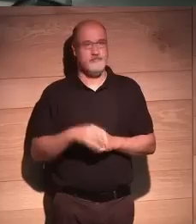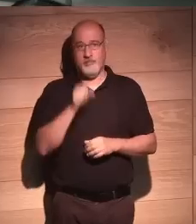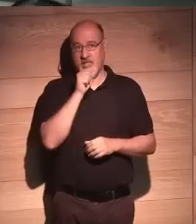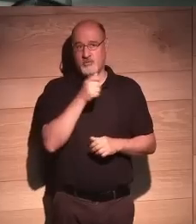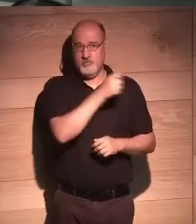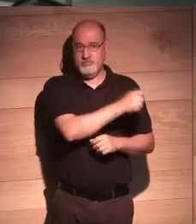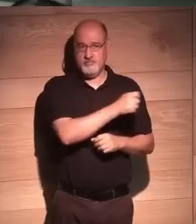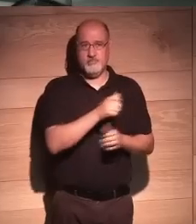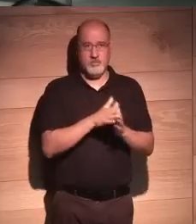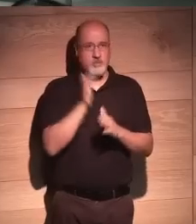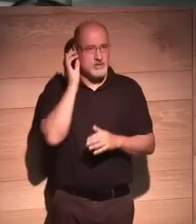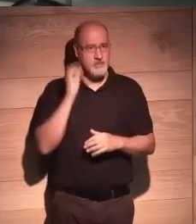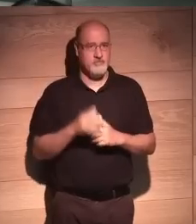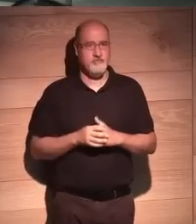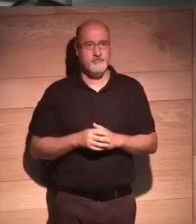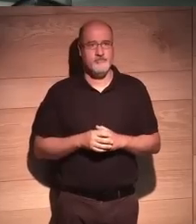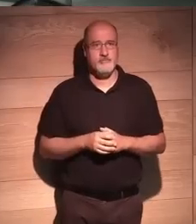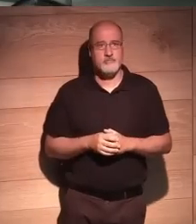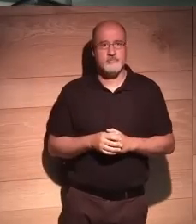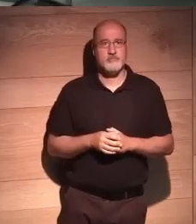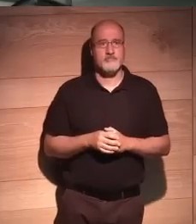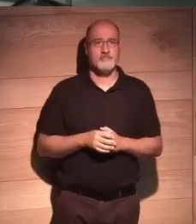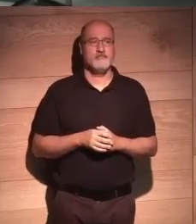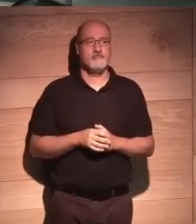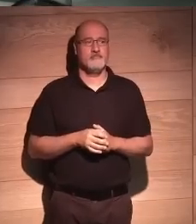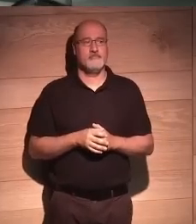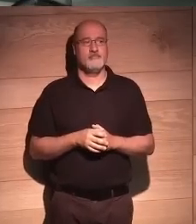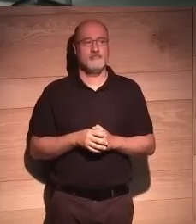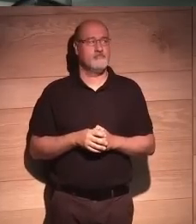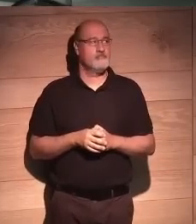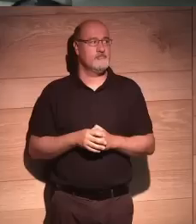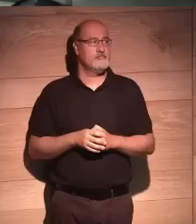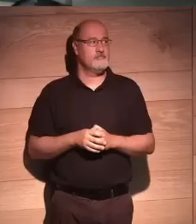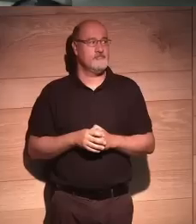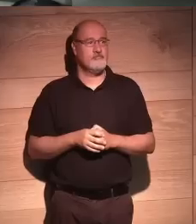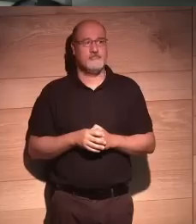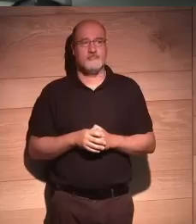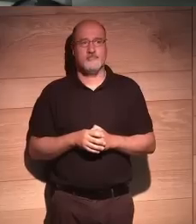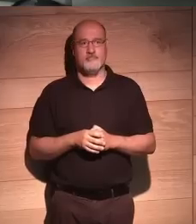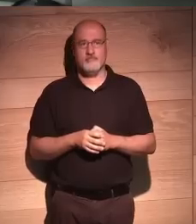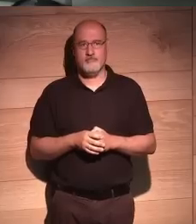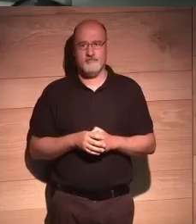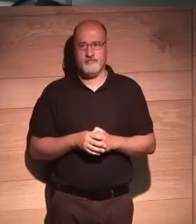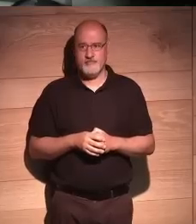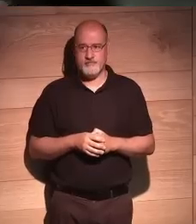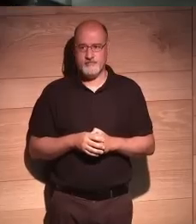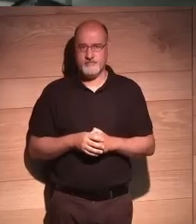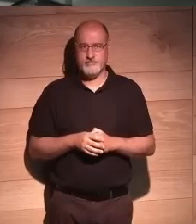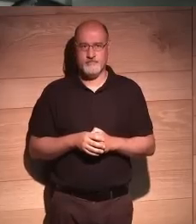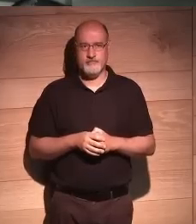viene tu compañera. A ver, Allí, ¿no? estaba Allí.